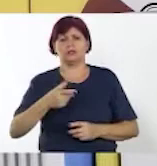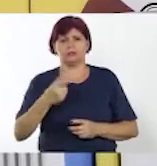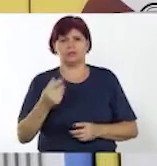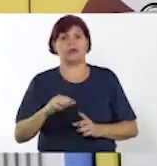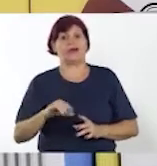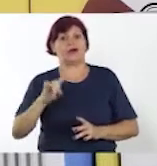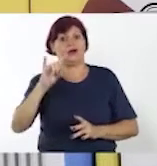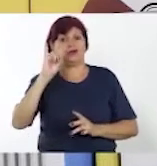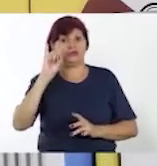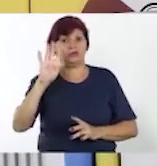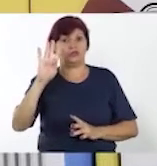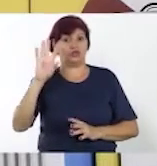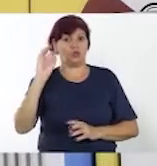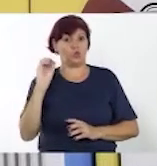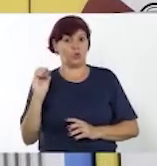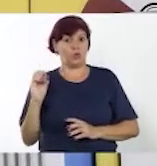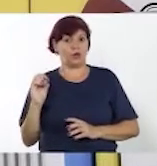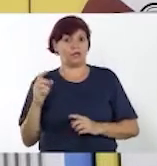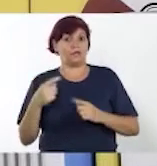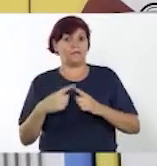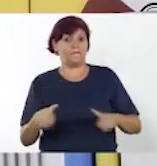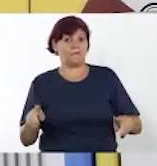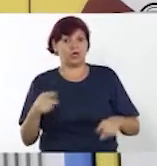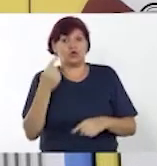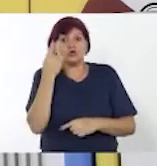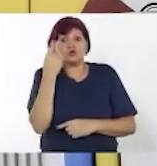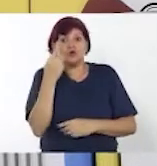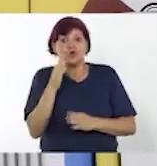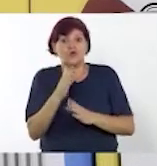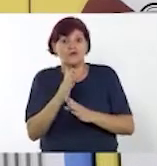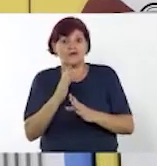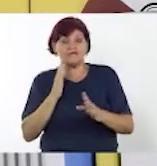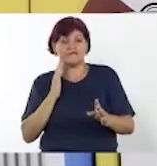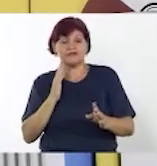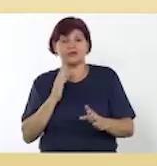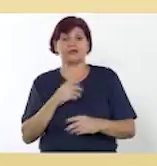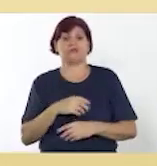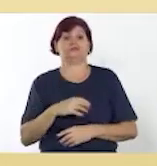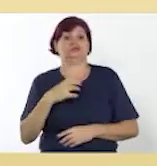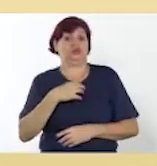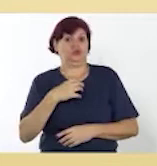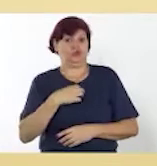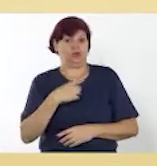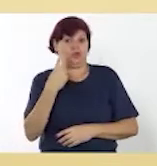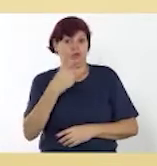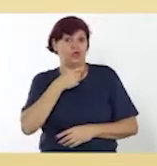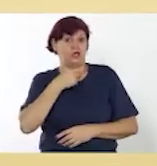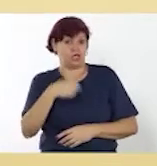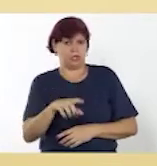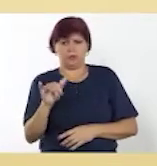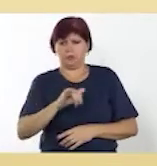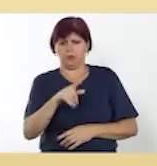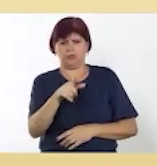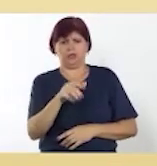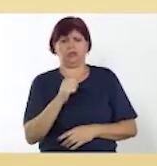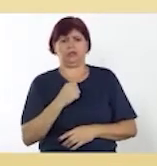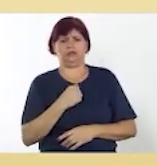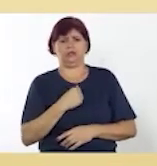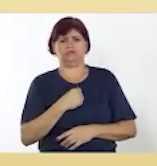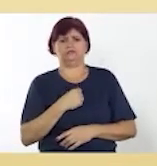el 940. Pero tenemos solo una fila. Cuando tenemos un ejemplo como